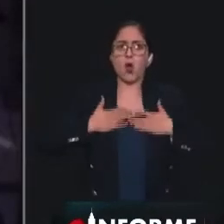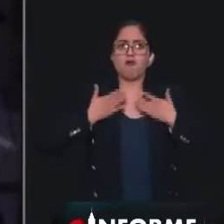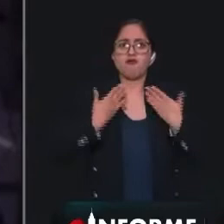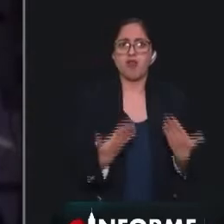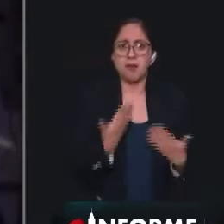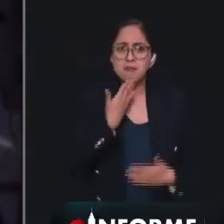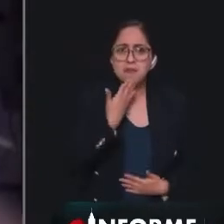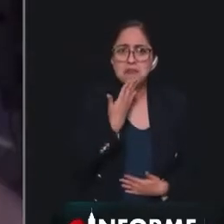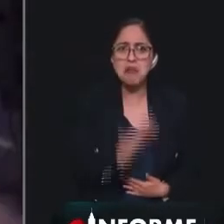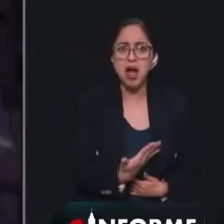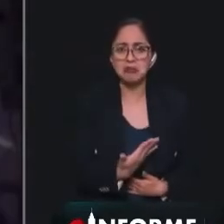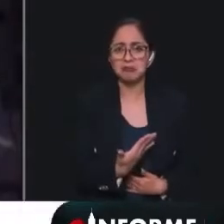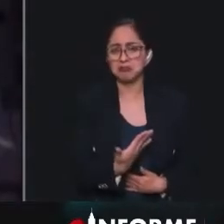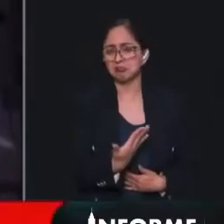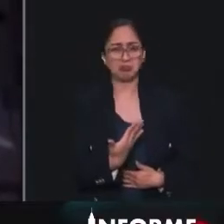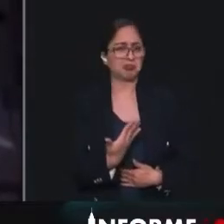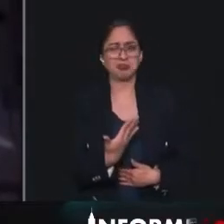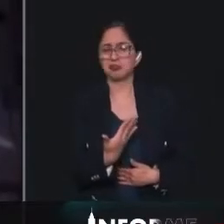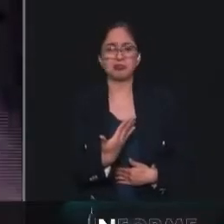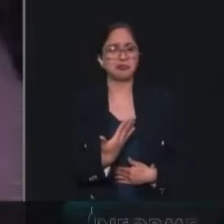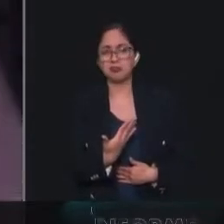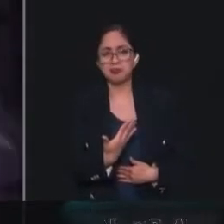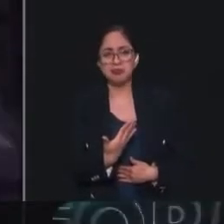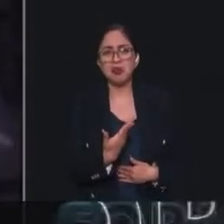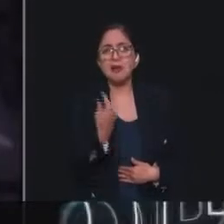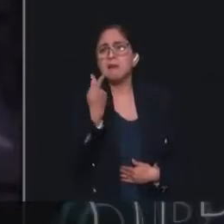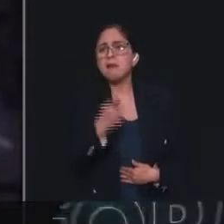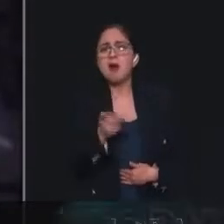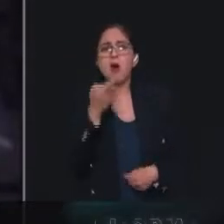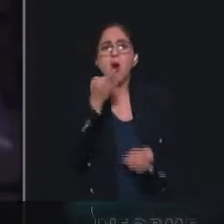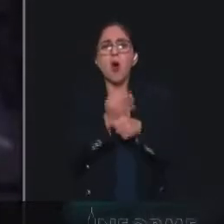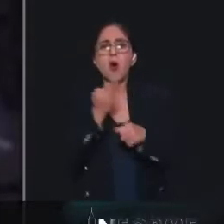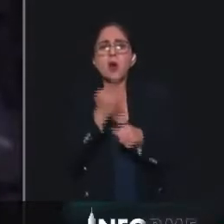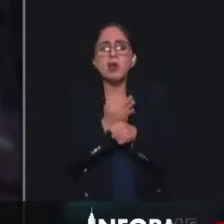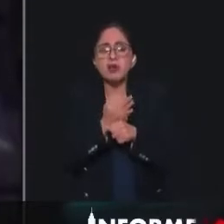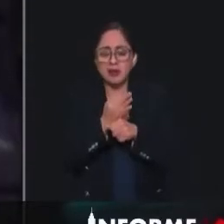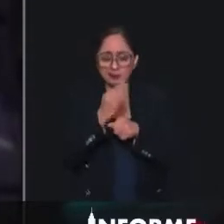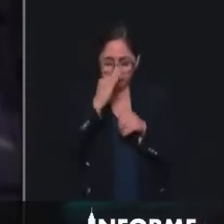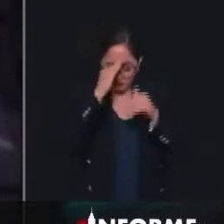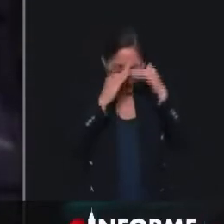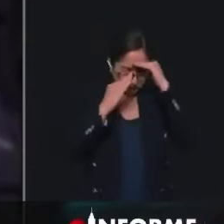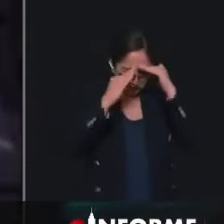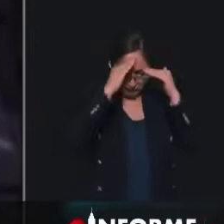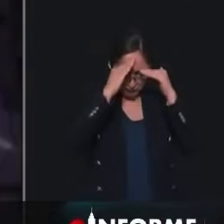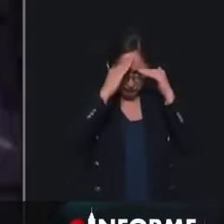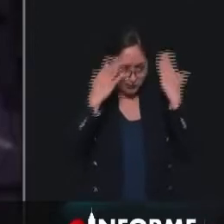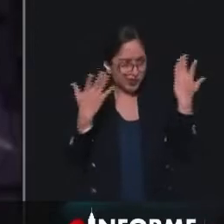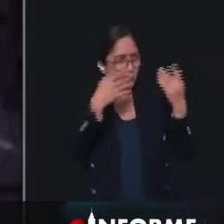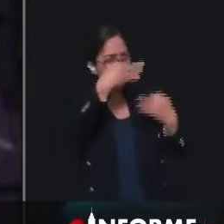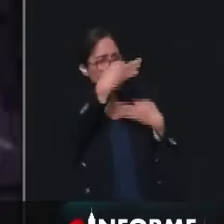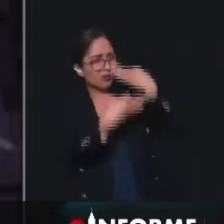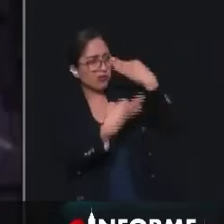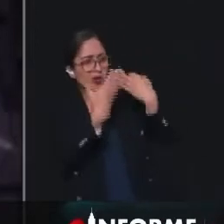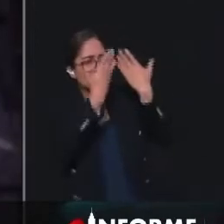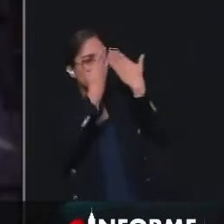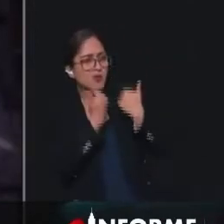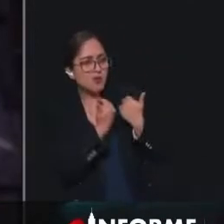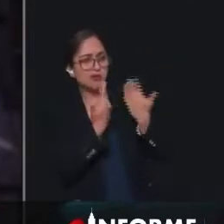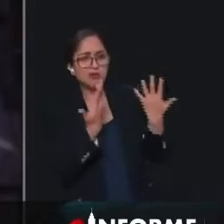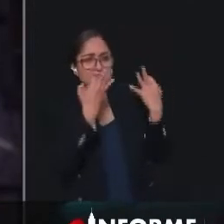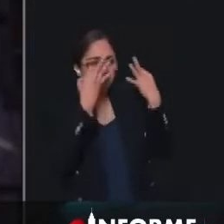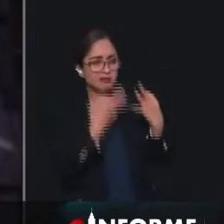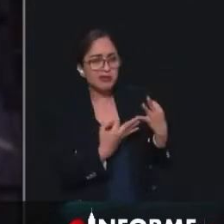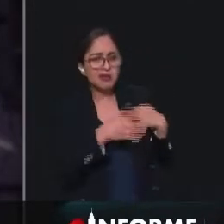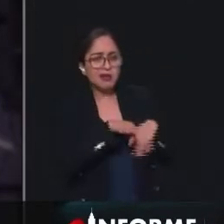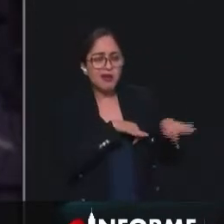Y en esas circunstancias, ¿cómo construimos la paz? Esto a mí me preocupa porque creo que ahí hay